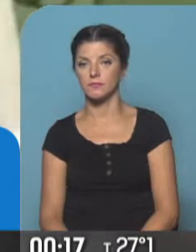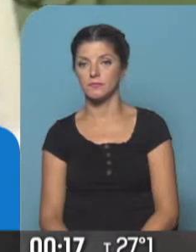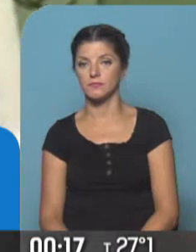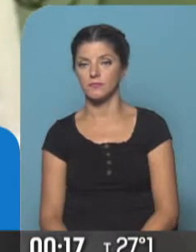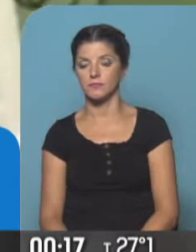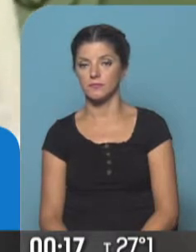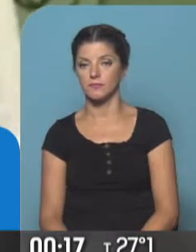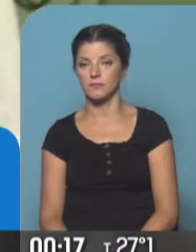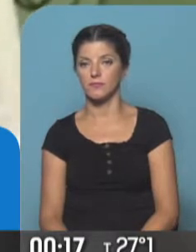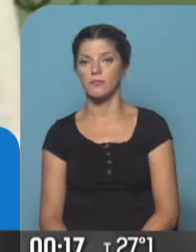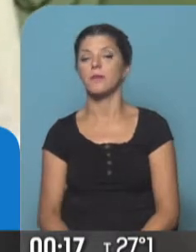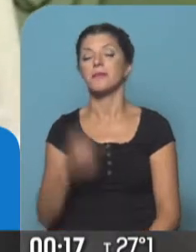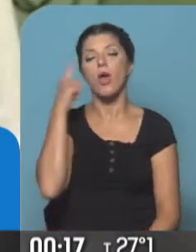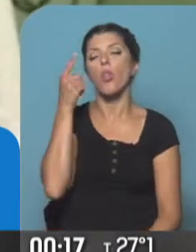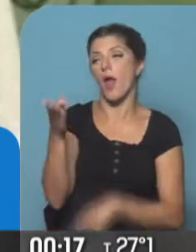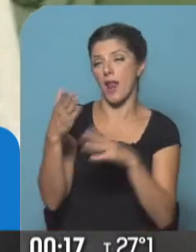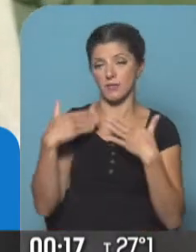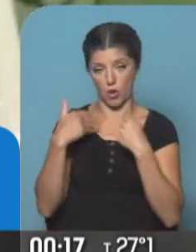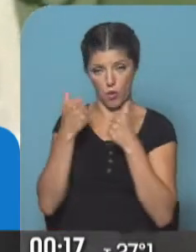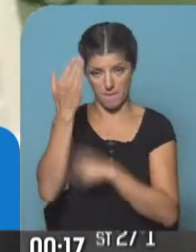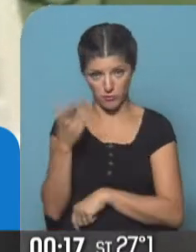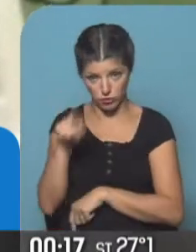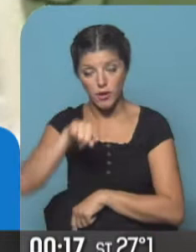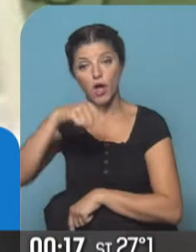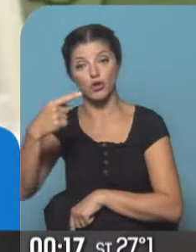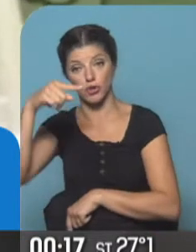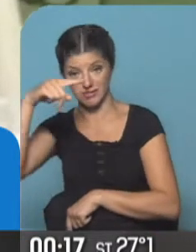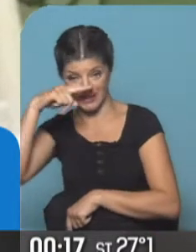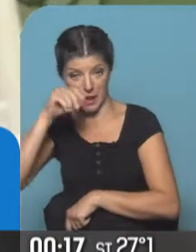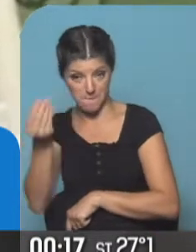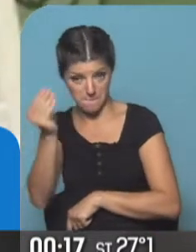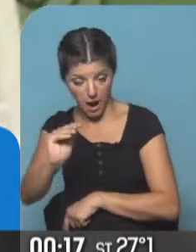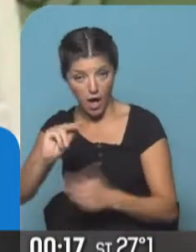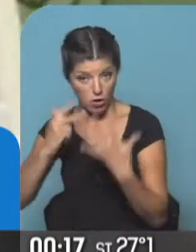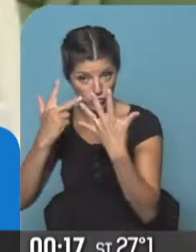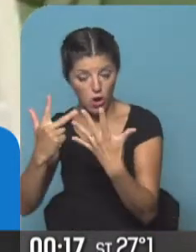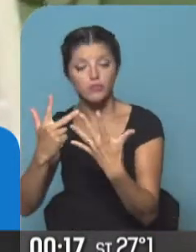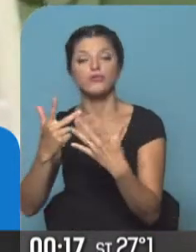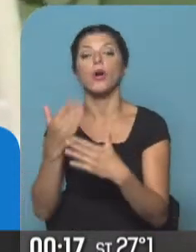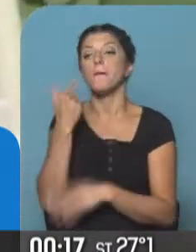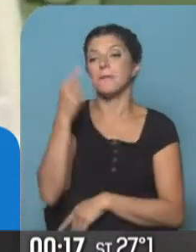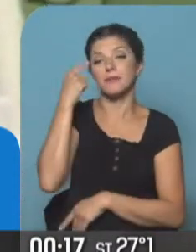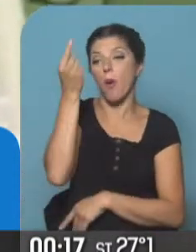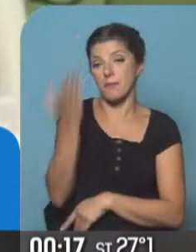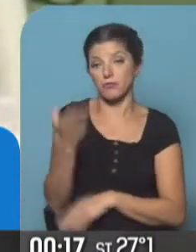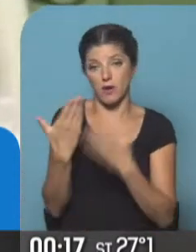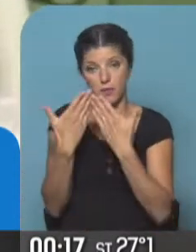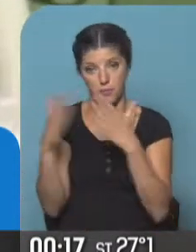al estado de salud del interno y de otros 7 internos más, conceder el indulto por razones